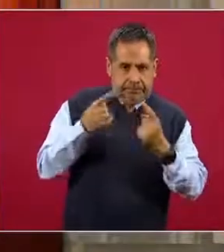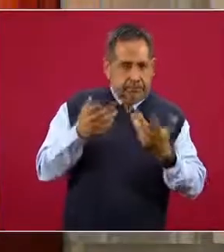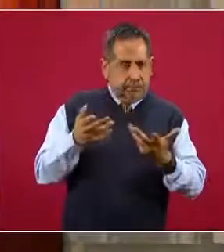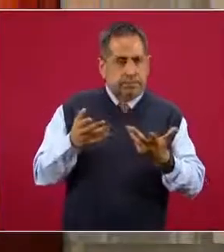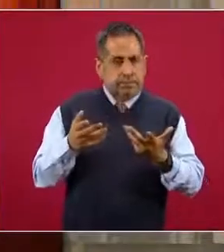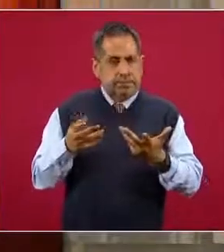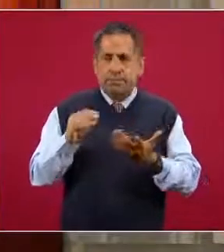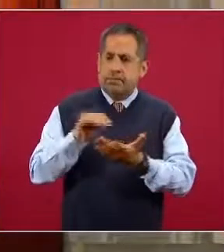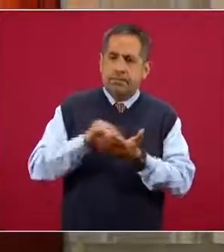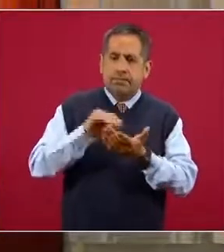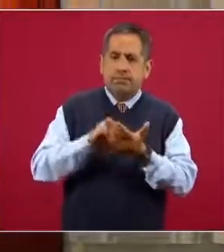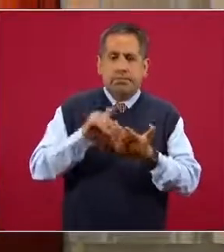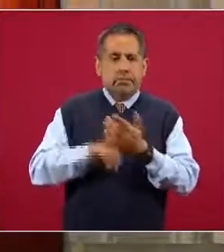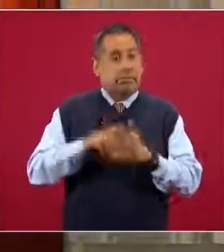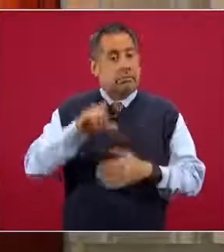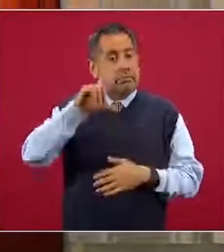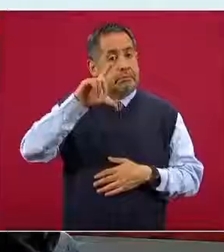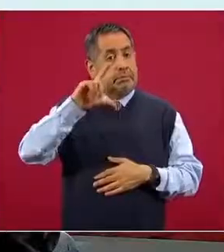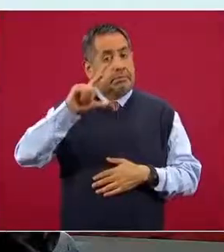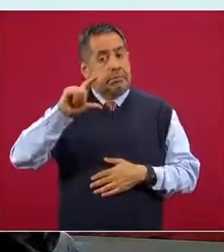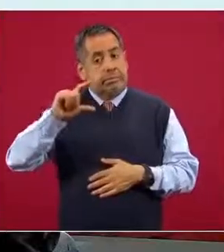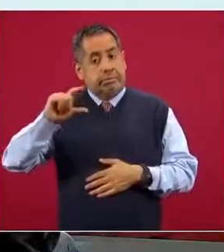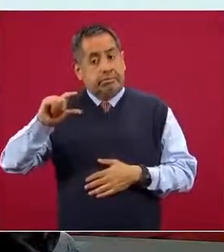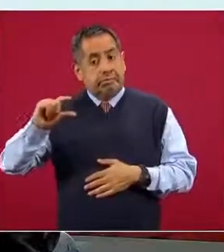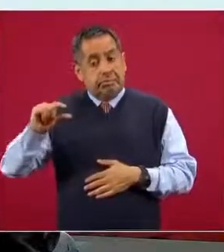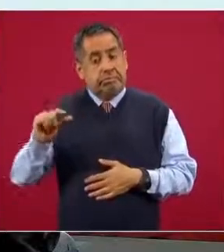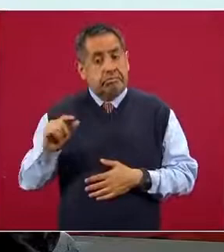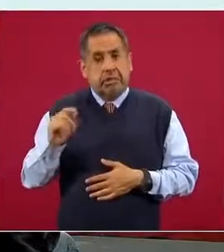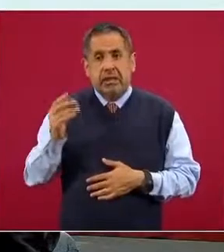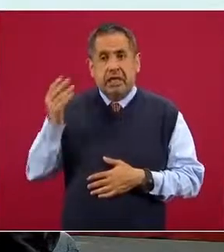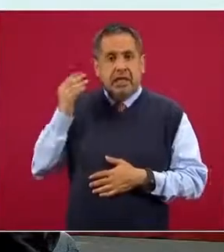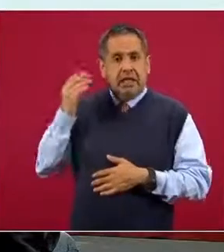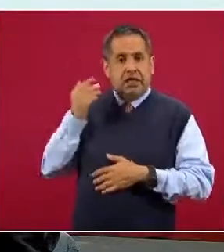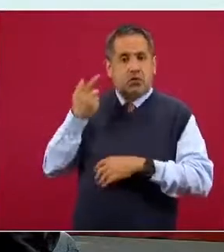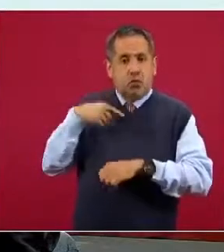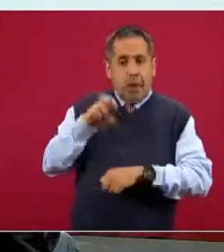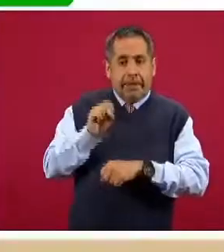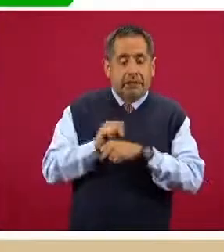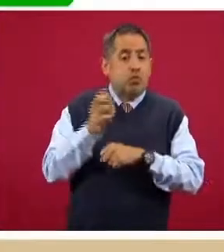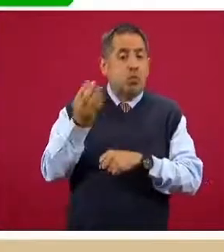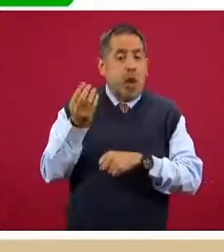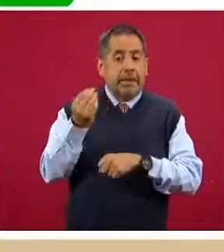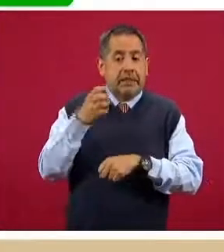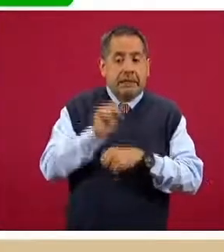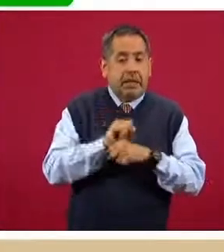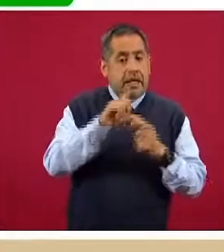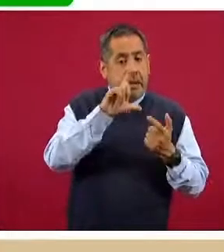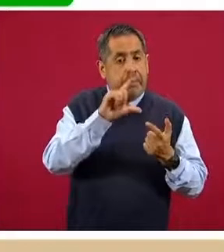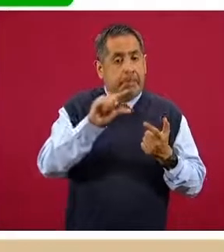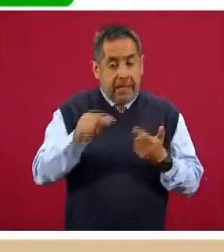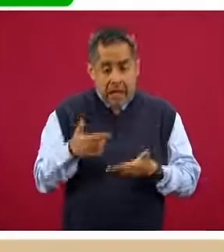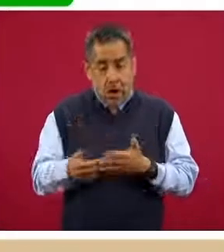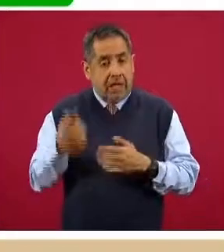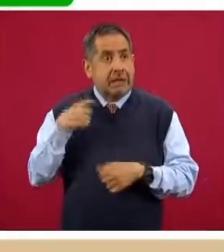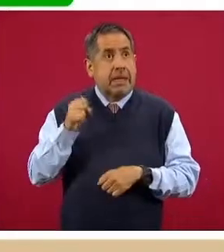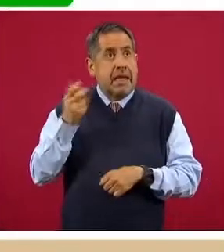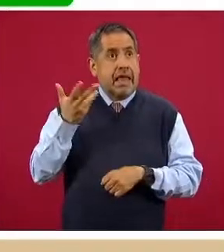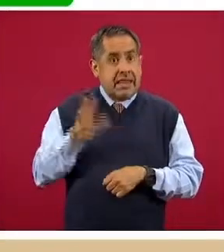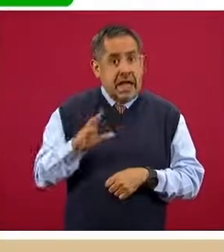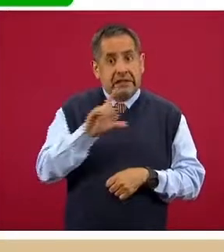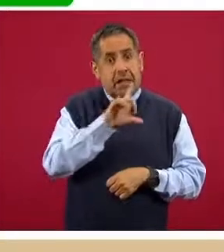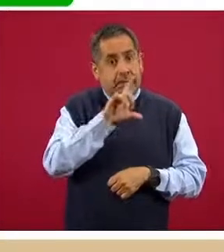la tendencia descendente que se había producido durante las 9 semanas previas. La 10ª semana, que es la que